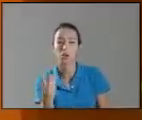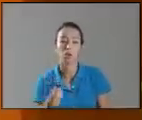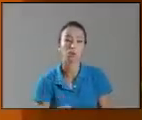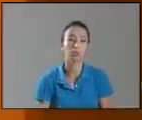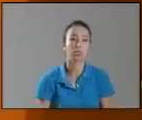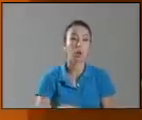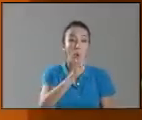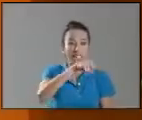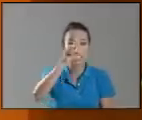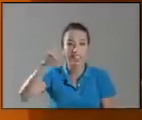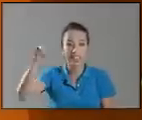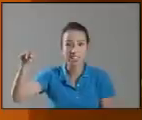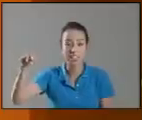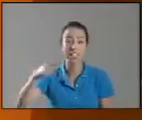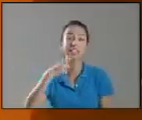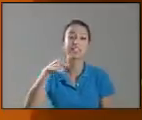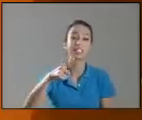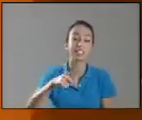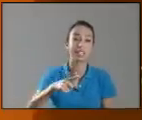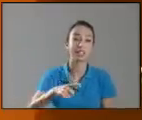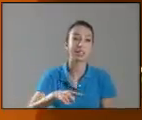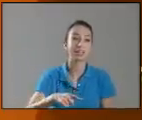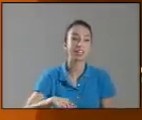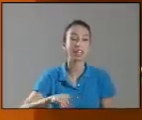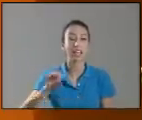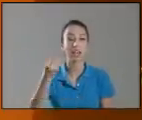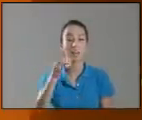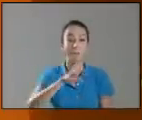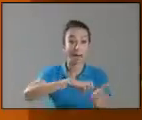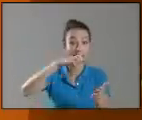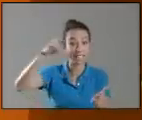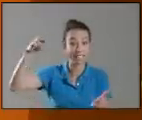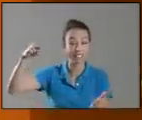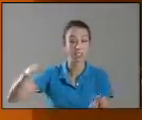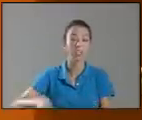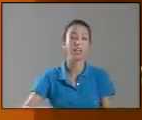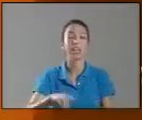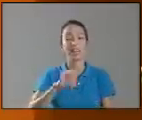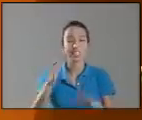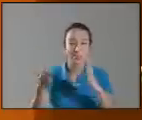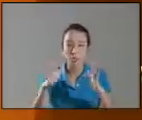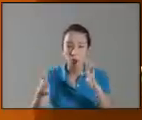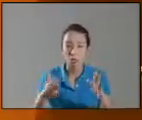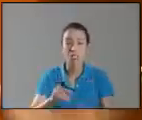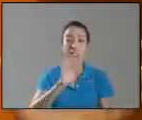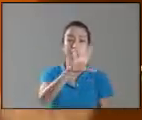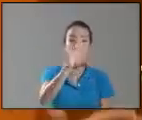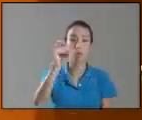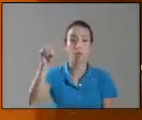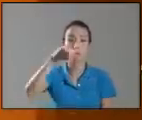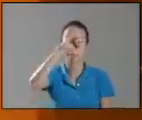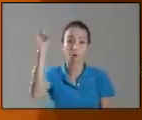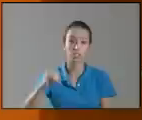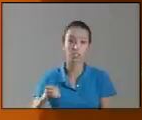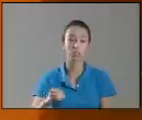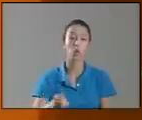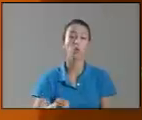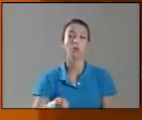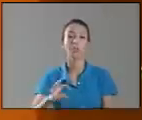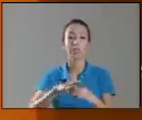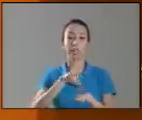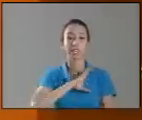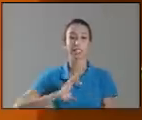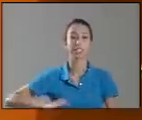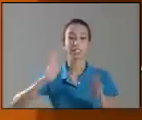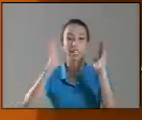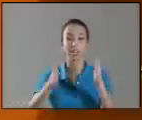Estoy diciendo que según los cálculos de algunos que se dedican a las estadísticas, dicen que nuestro país es el